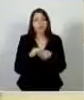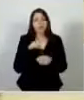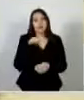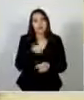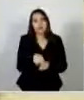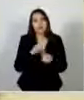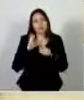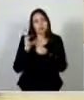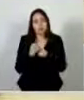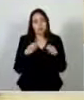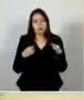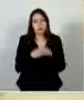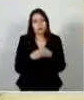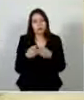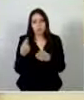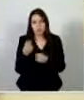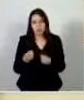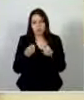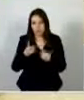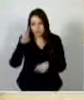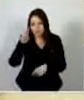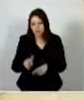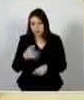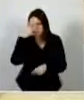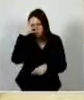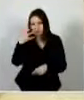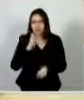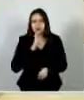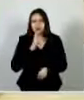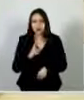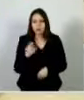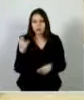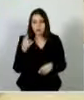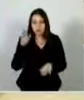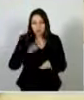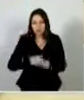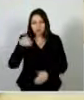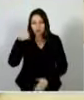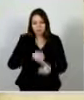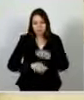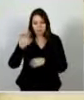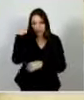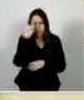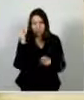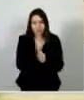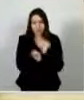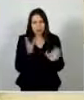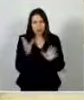Comisión Permanente, dar una respuesta seria en donde debamos de analizar bien los alcances que son.